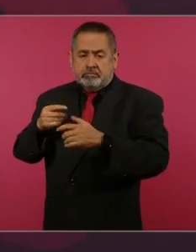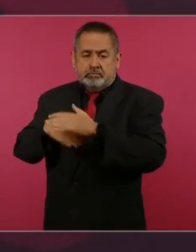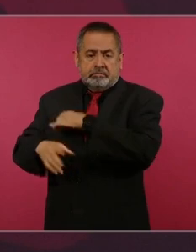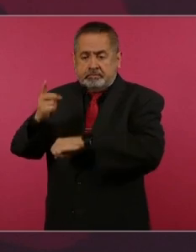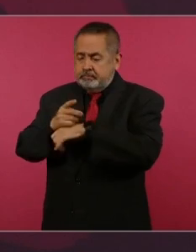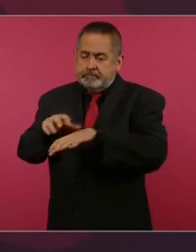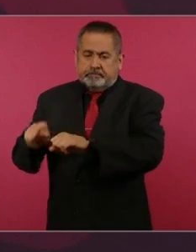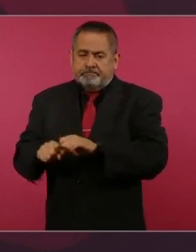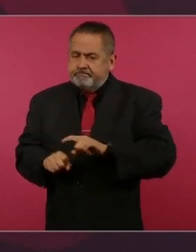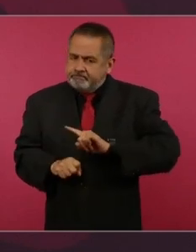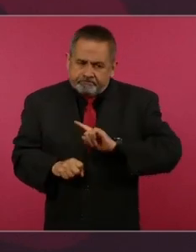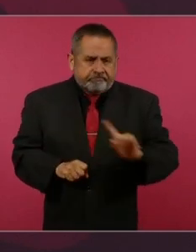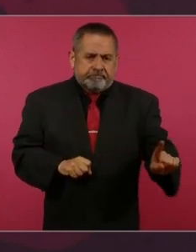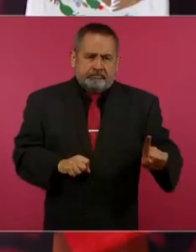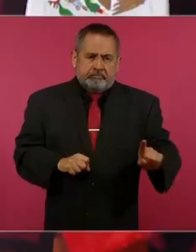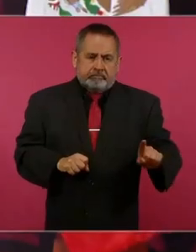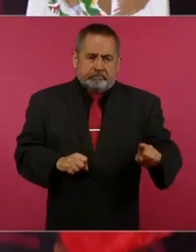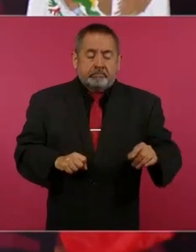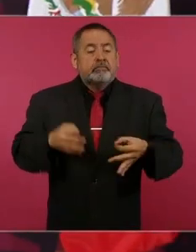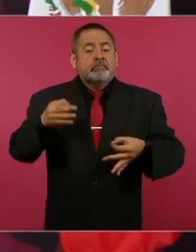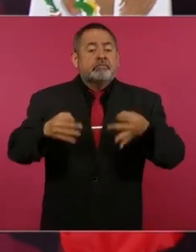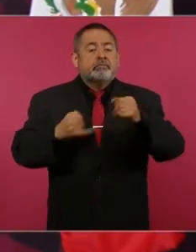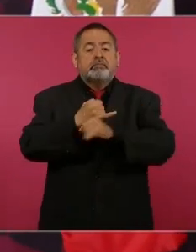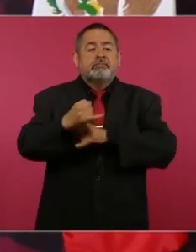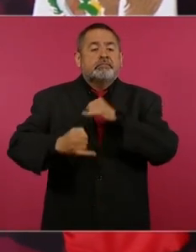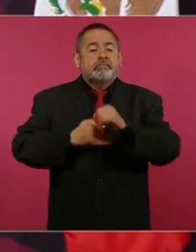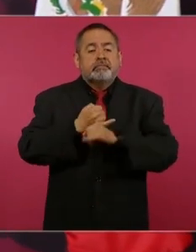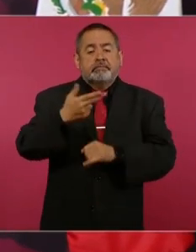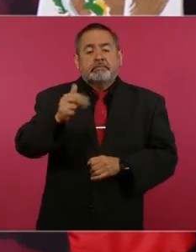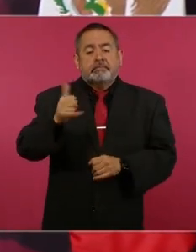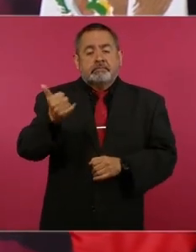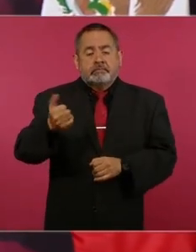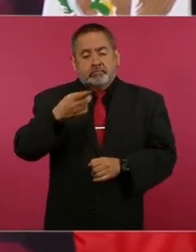su embajada, que